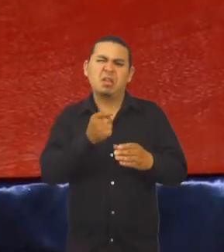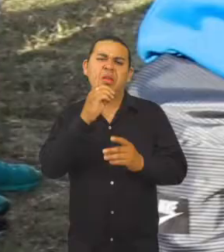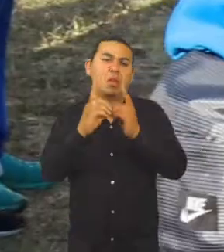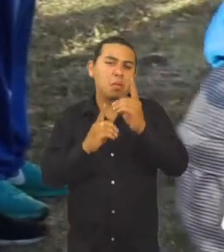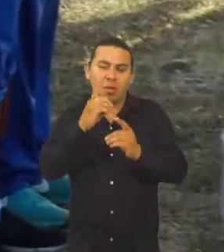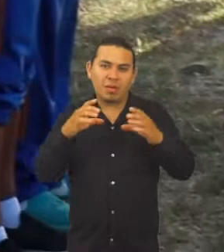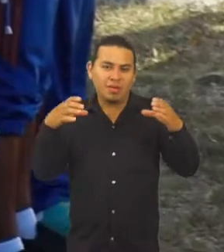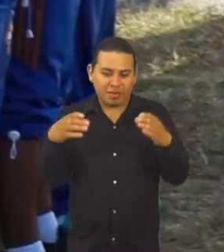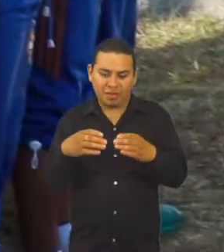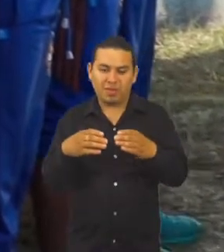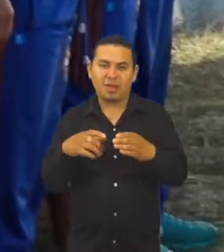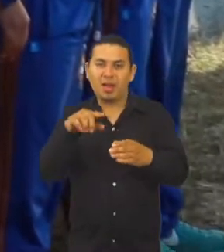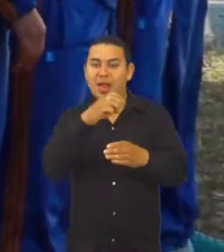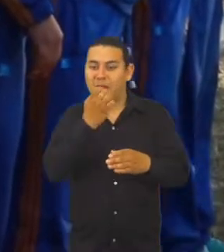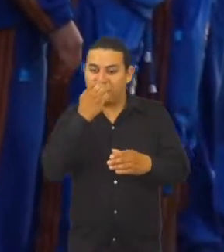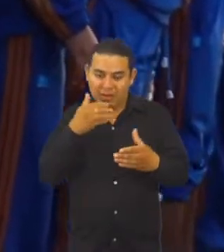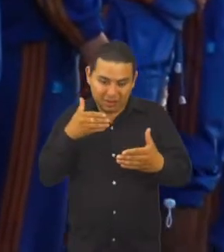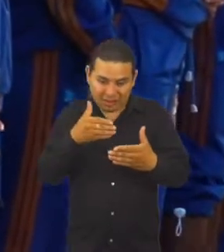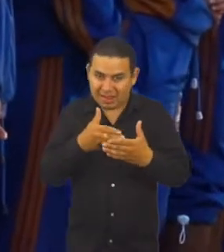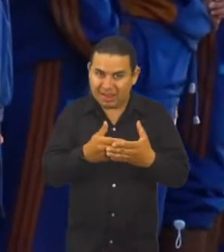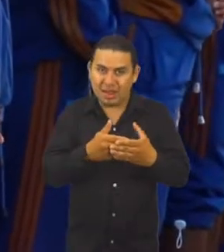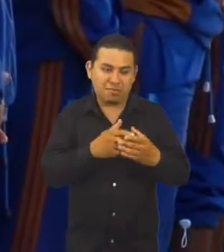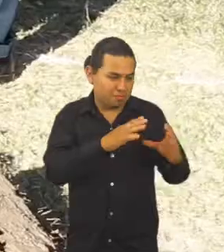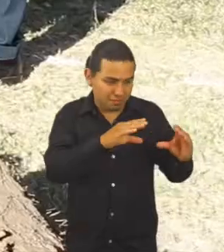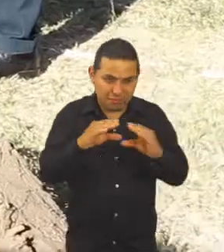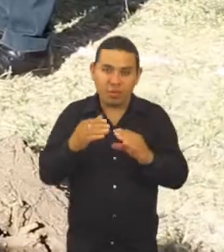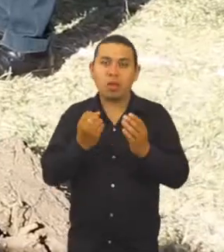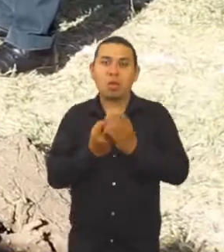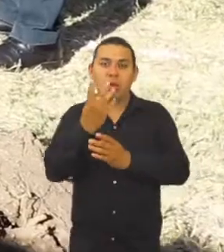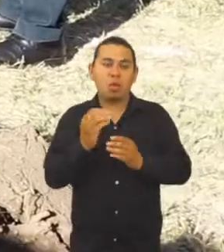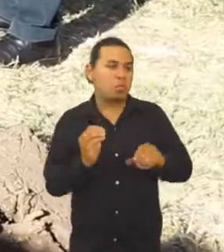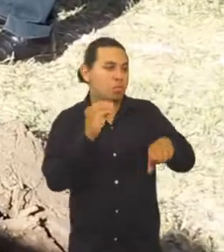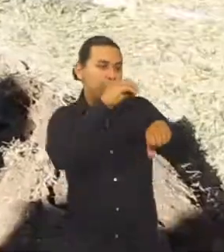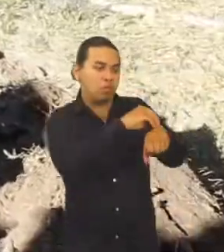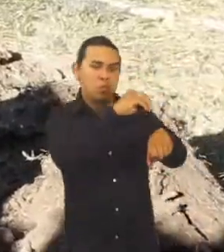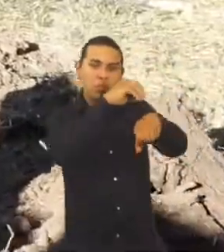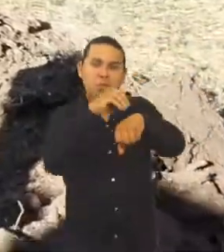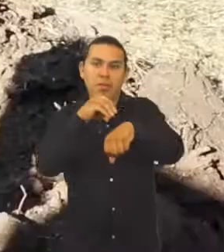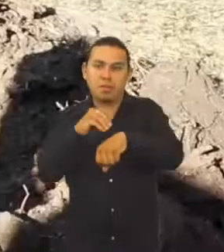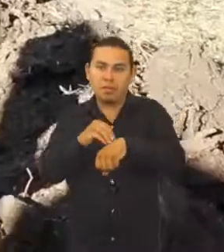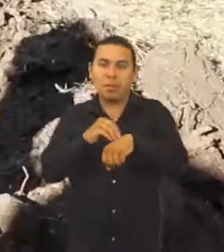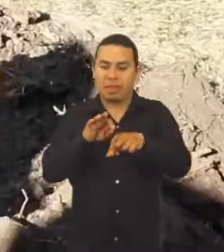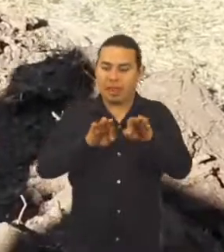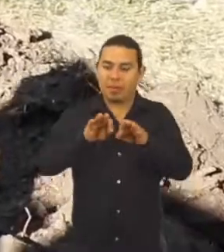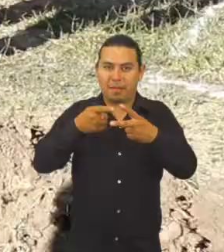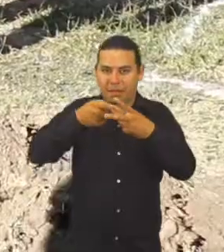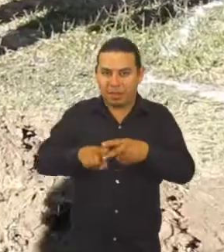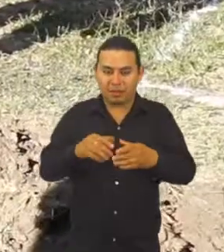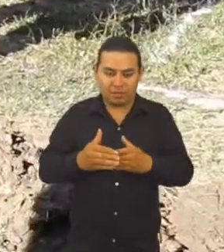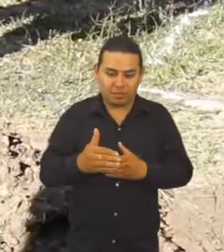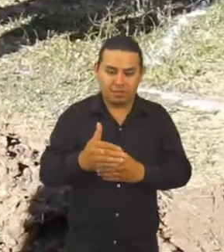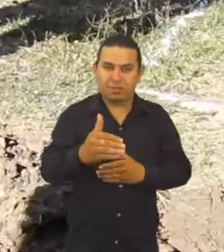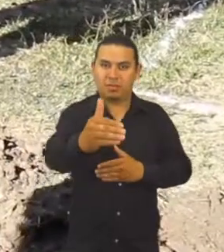hizo la inauguración del ciclo escolar y principalmente la colocación de la primera piedra para iniciar los trabajos